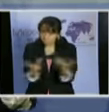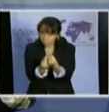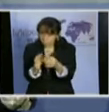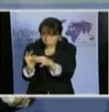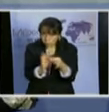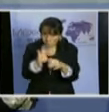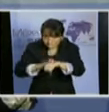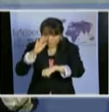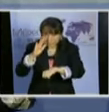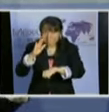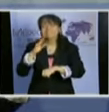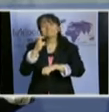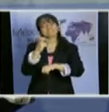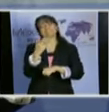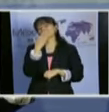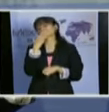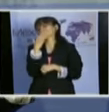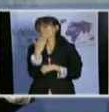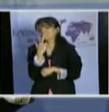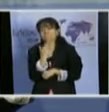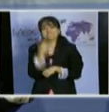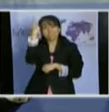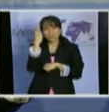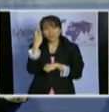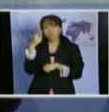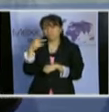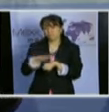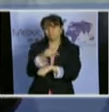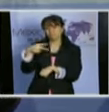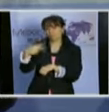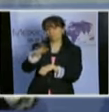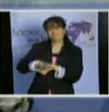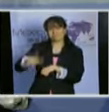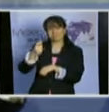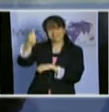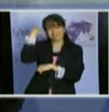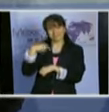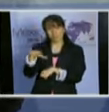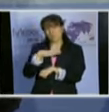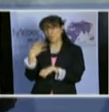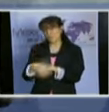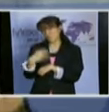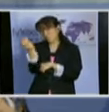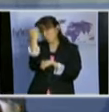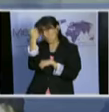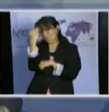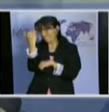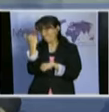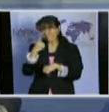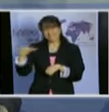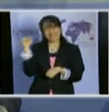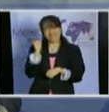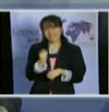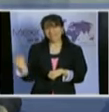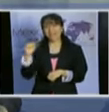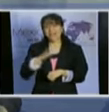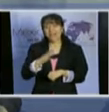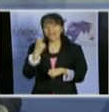técnica, y que esa capacidad técnica puede renovar la visión, modificar la visión.